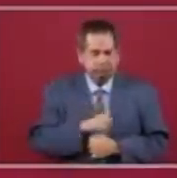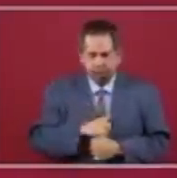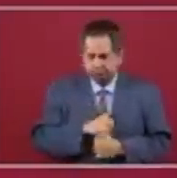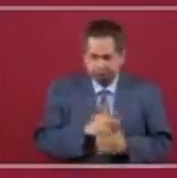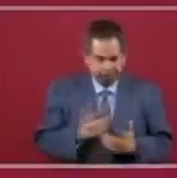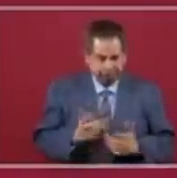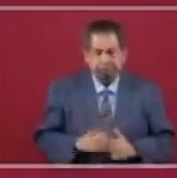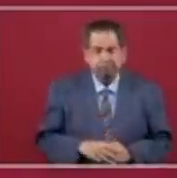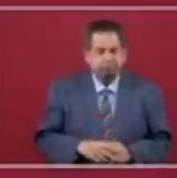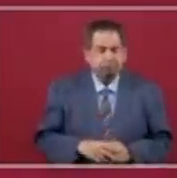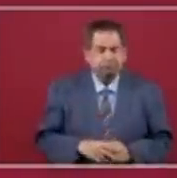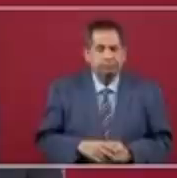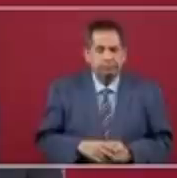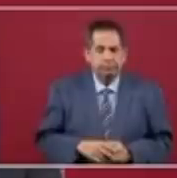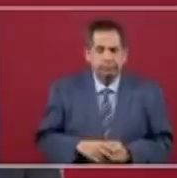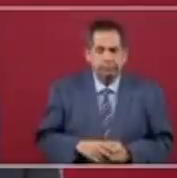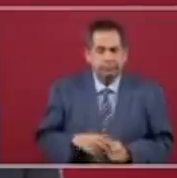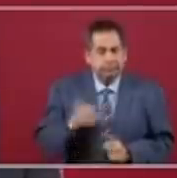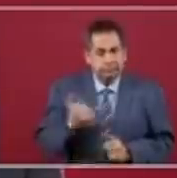desafortunadamente.